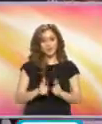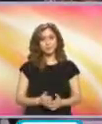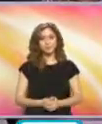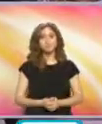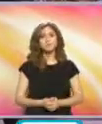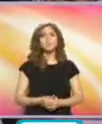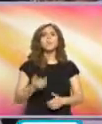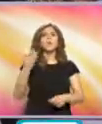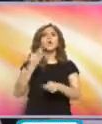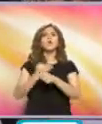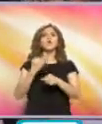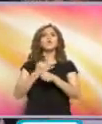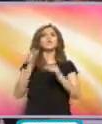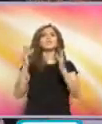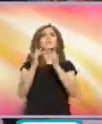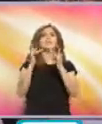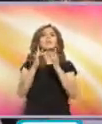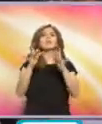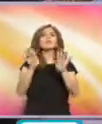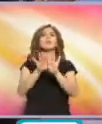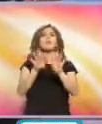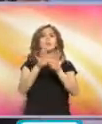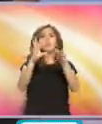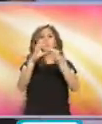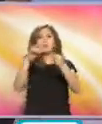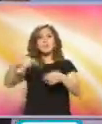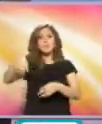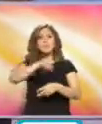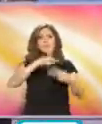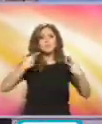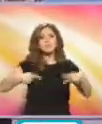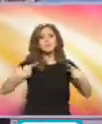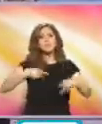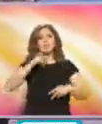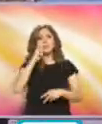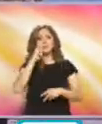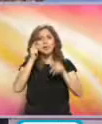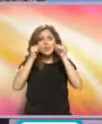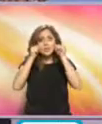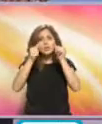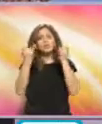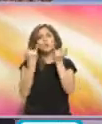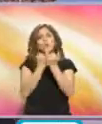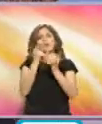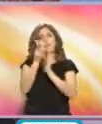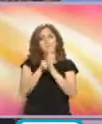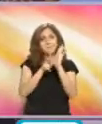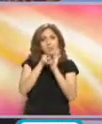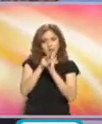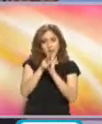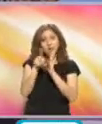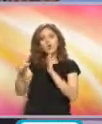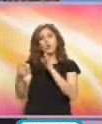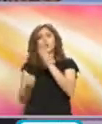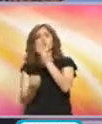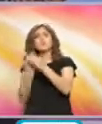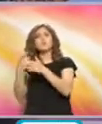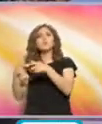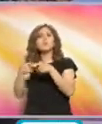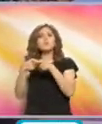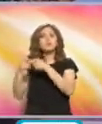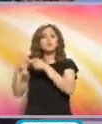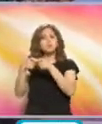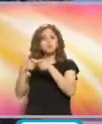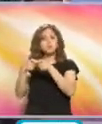redes sociales para que el público esté al pendiente de lo que estén haciendo, de sus videoclips y de esto que viene nuevo, que es como la remasterización de su segundo